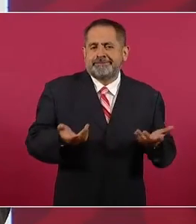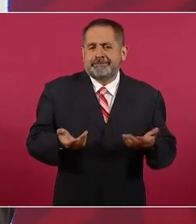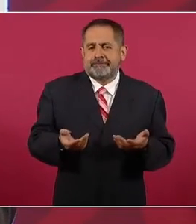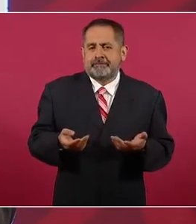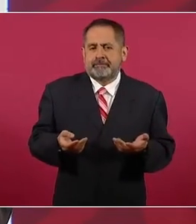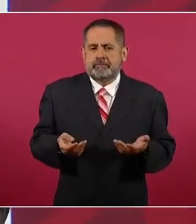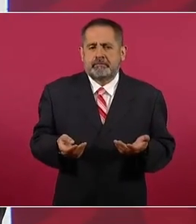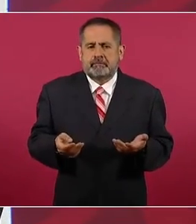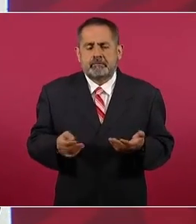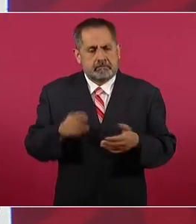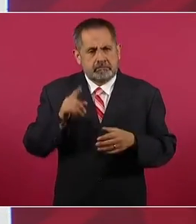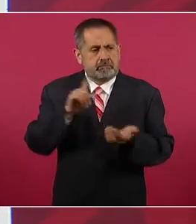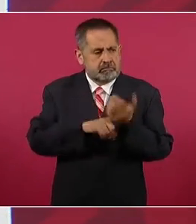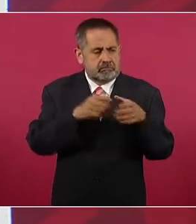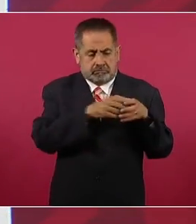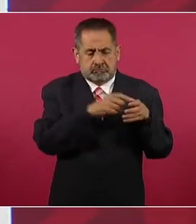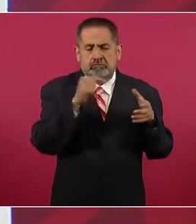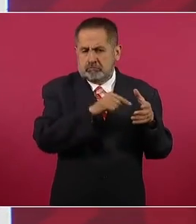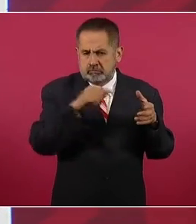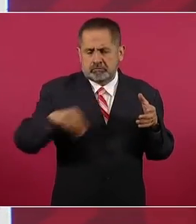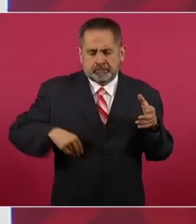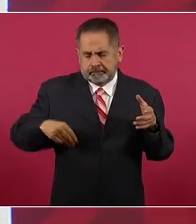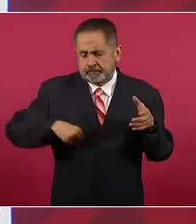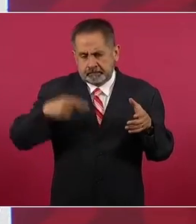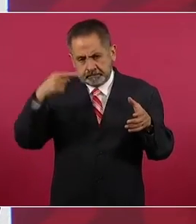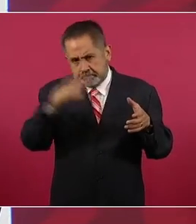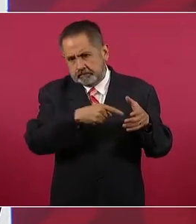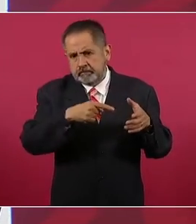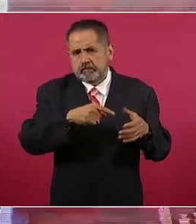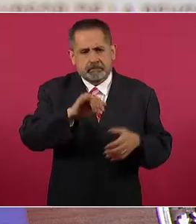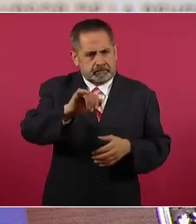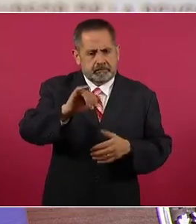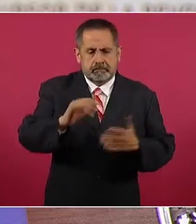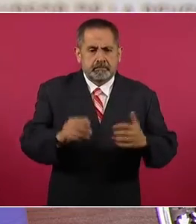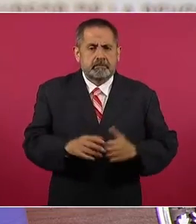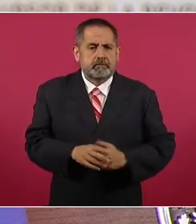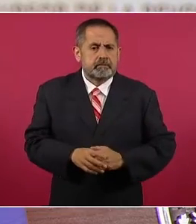Sí, hay responsables. ¿Cómo no?